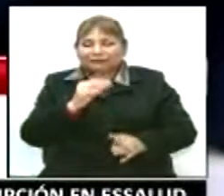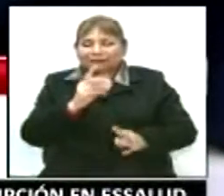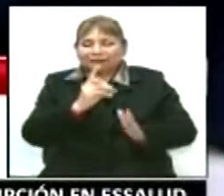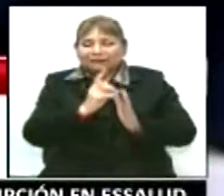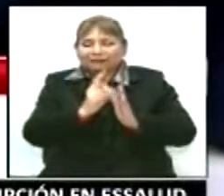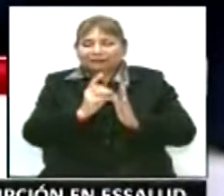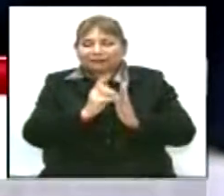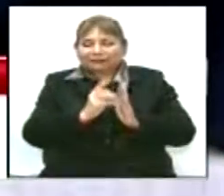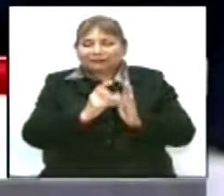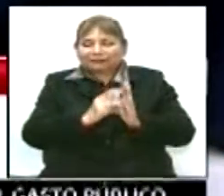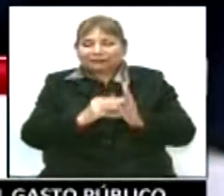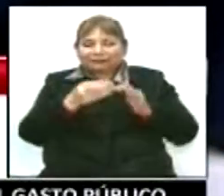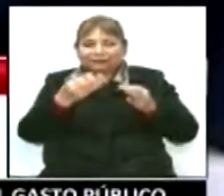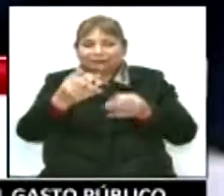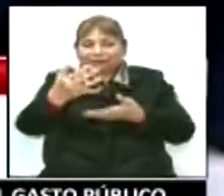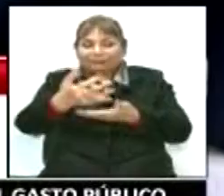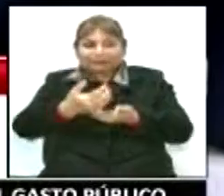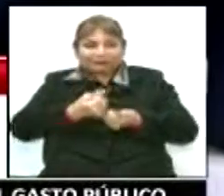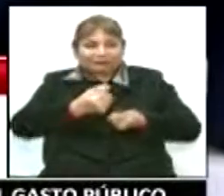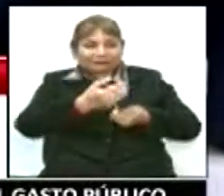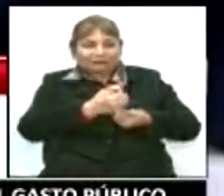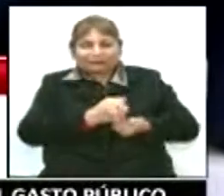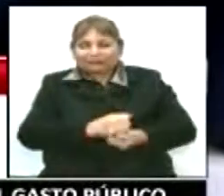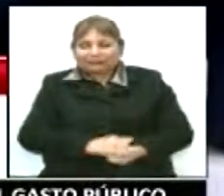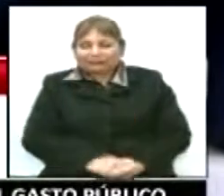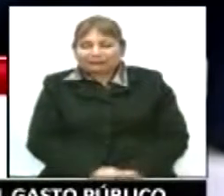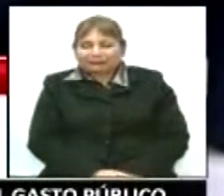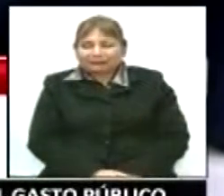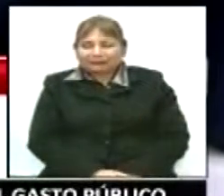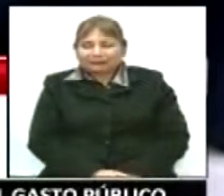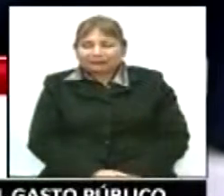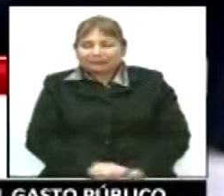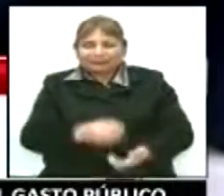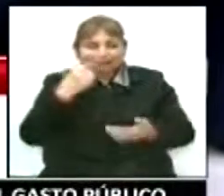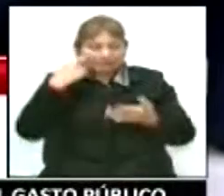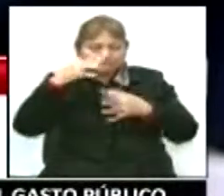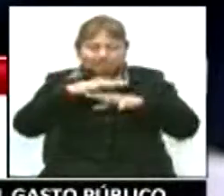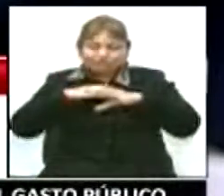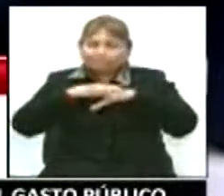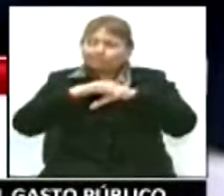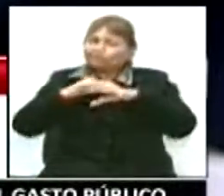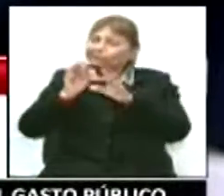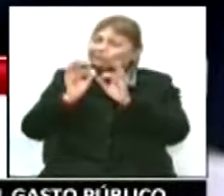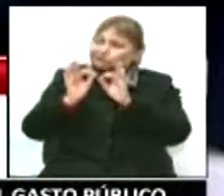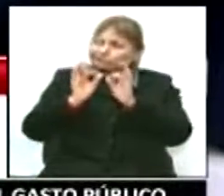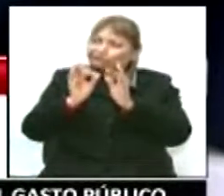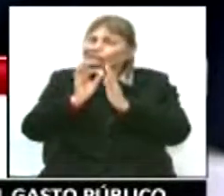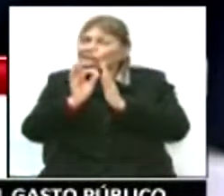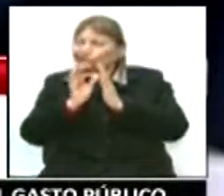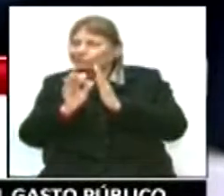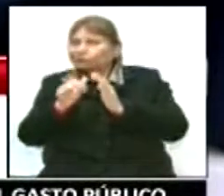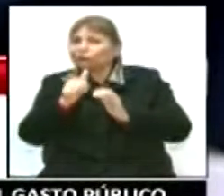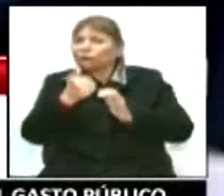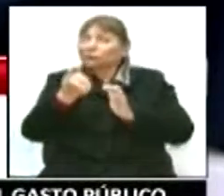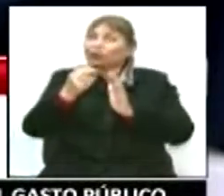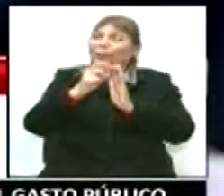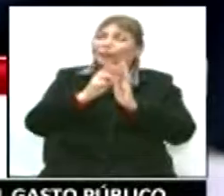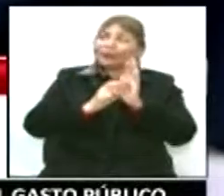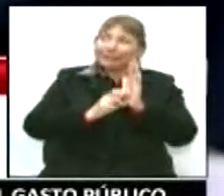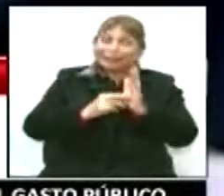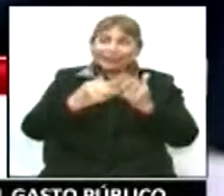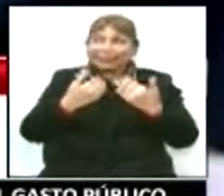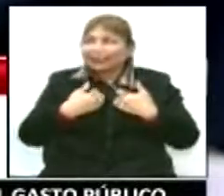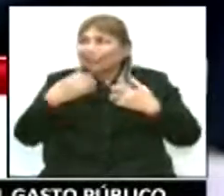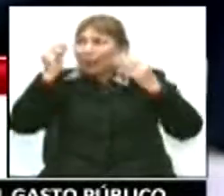dictamen que recoja o que analice los otros proyectos, que además tenga en cuenta